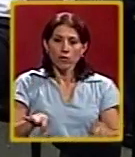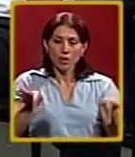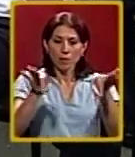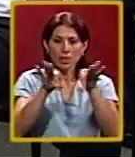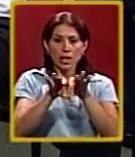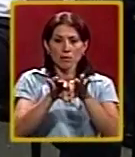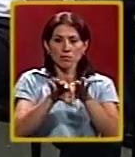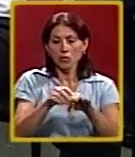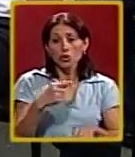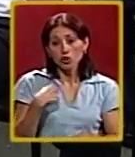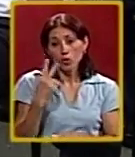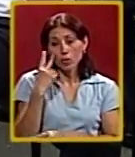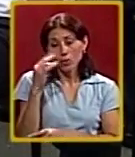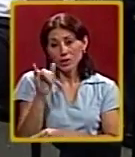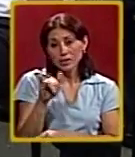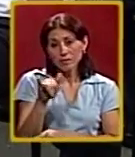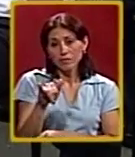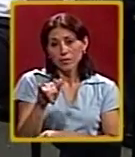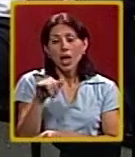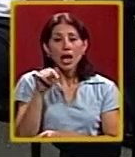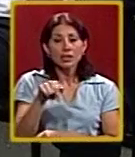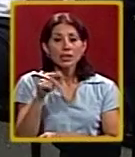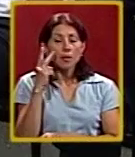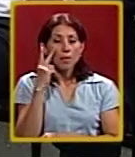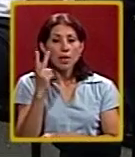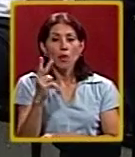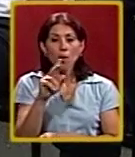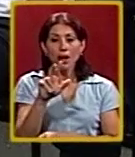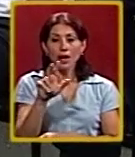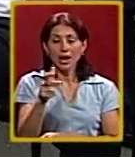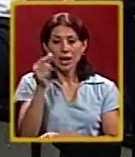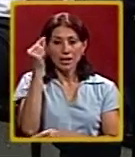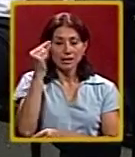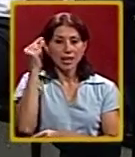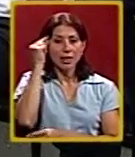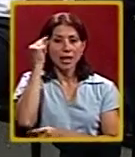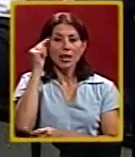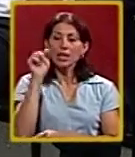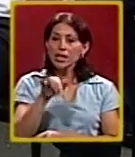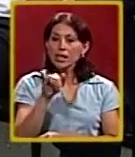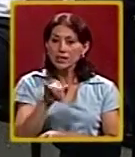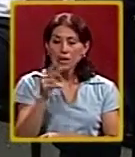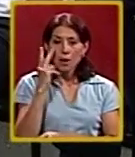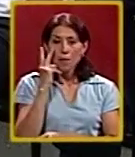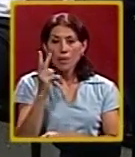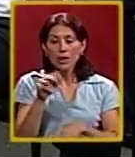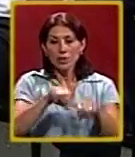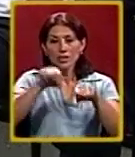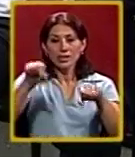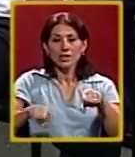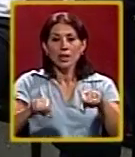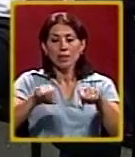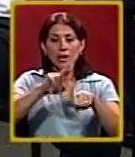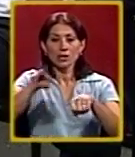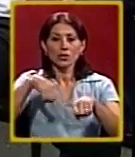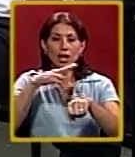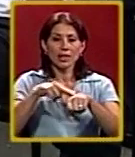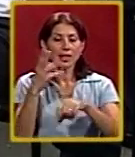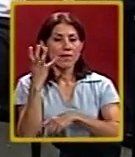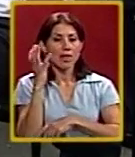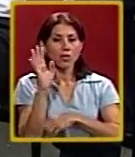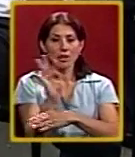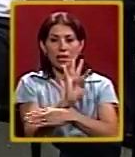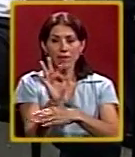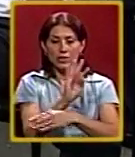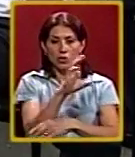así lo veo, así veo el canal estatal y así veo el Sistema Nacional de Radio y Televisión de Costa